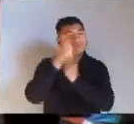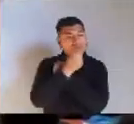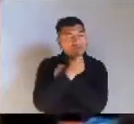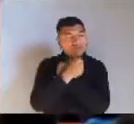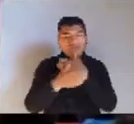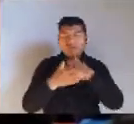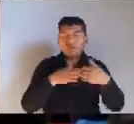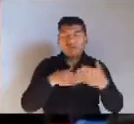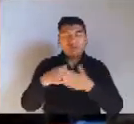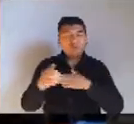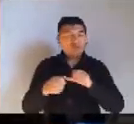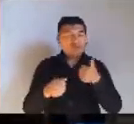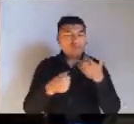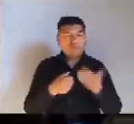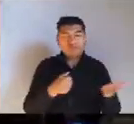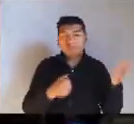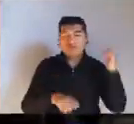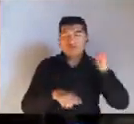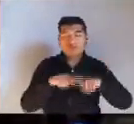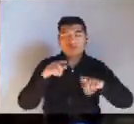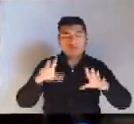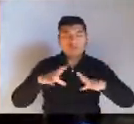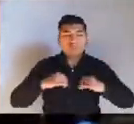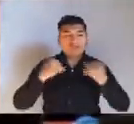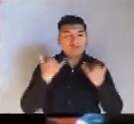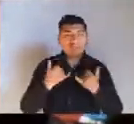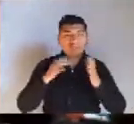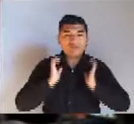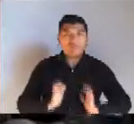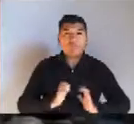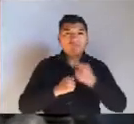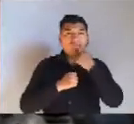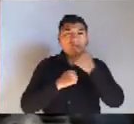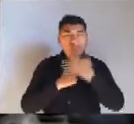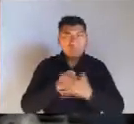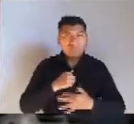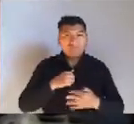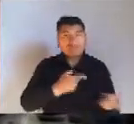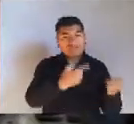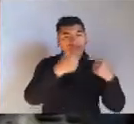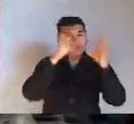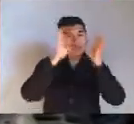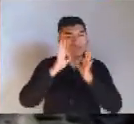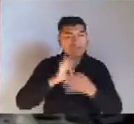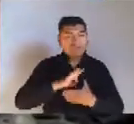todas las cosas, y al no poderte recibir ahora en cuerpo y sangre, ven al menos de forma